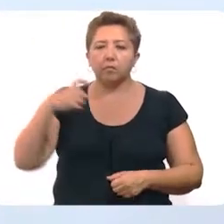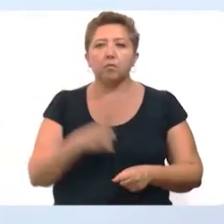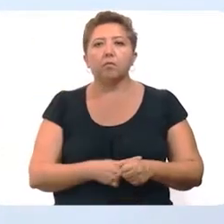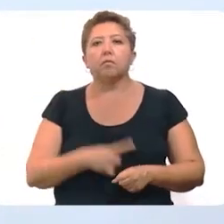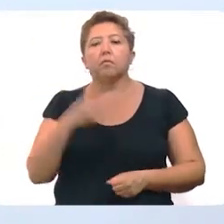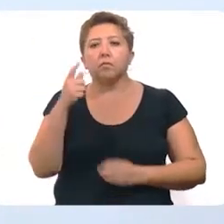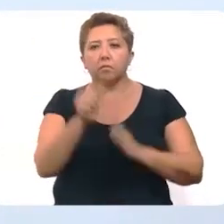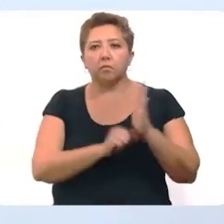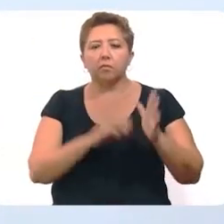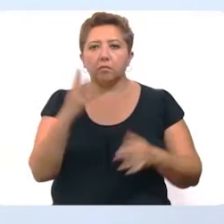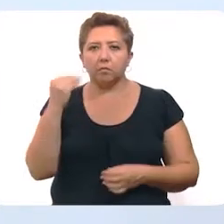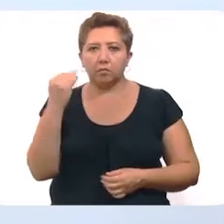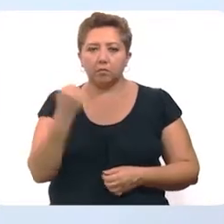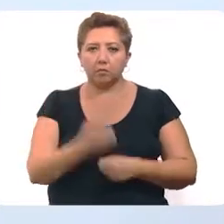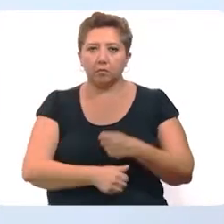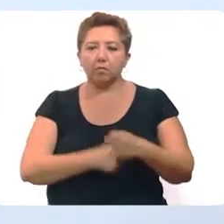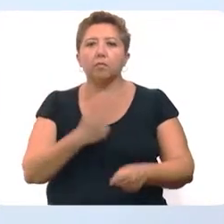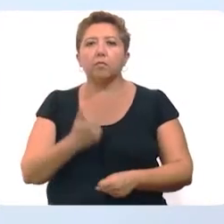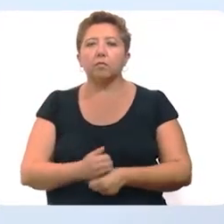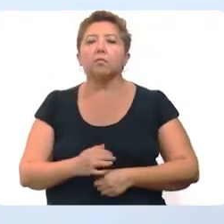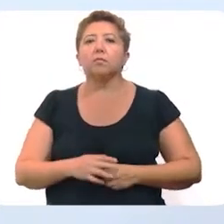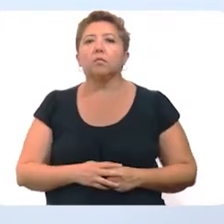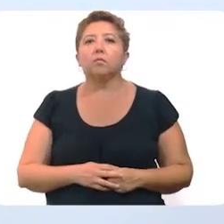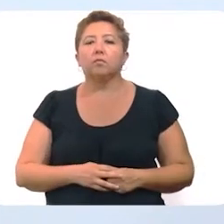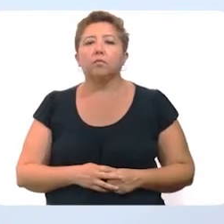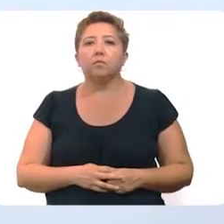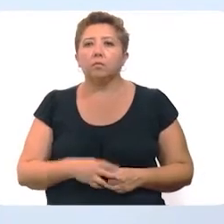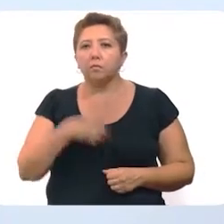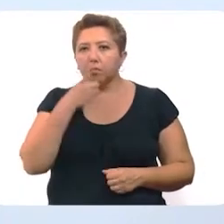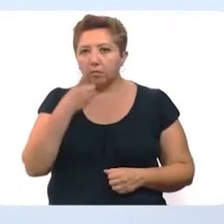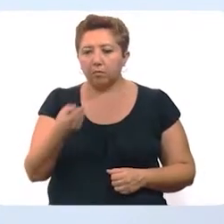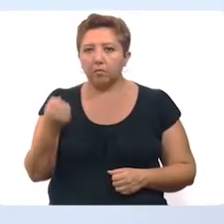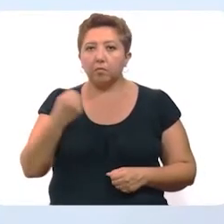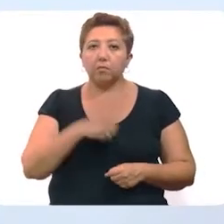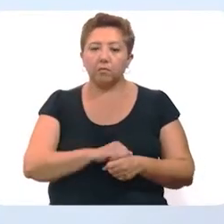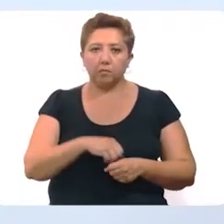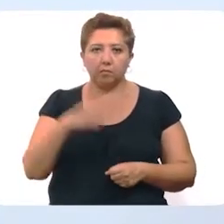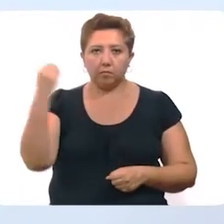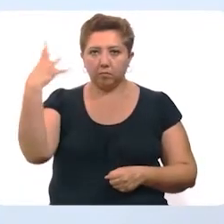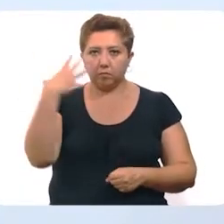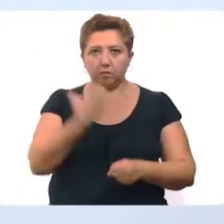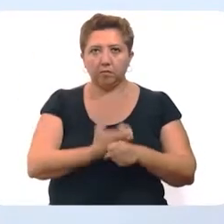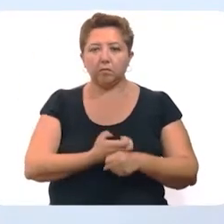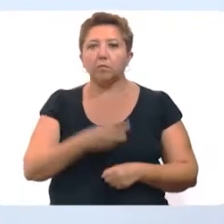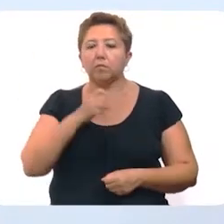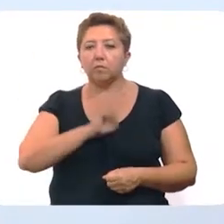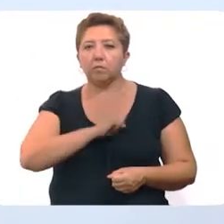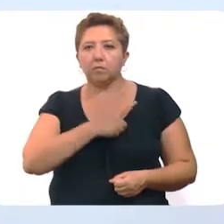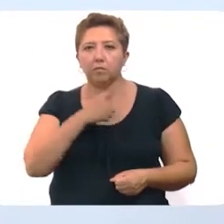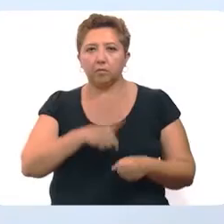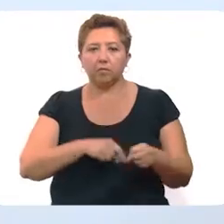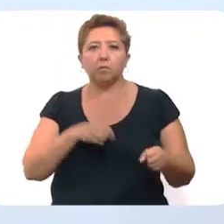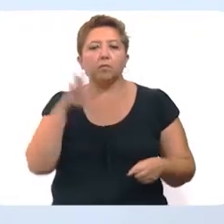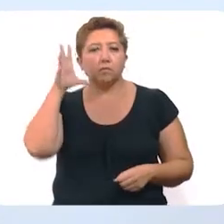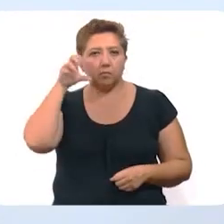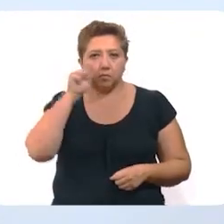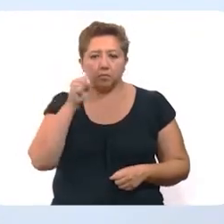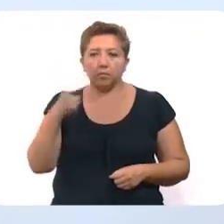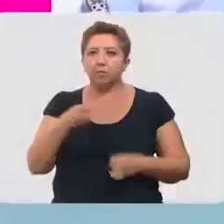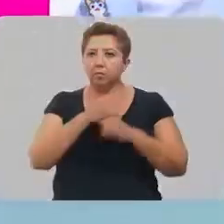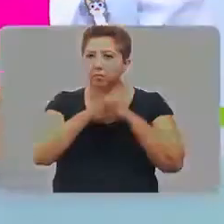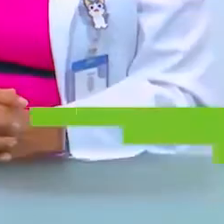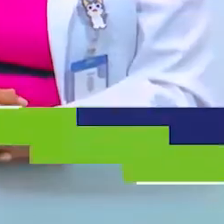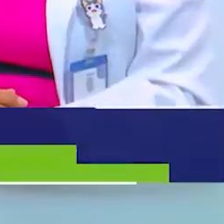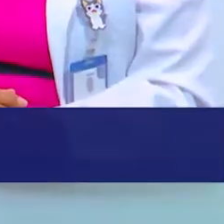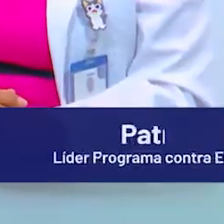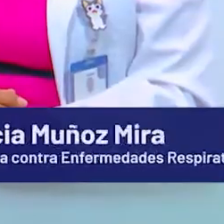de los casos es de un mes a 99 años. Los indicadores semanales de nuestro semáforo estatal de salud marcan color naranja. Ese es el